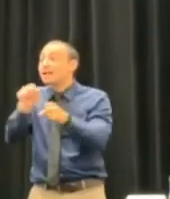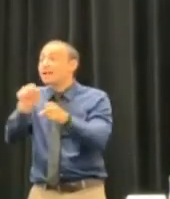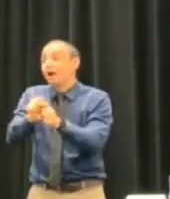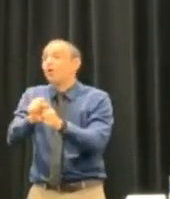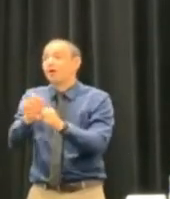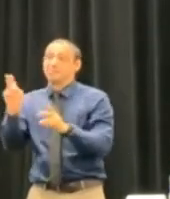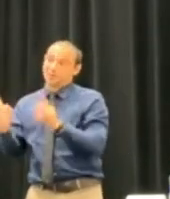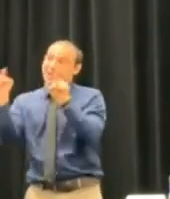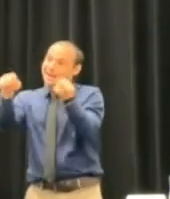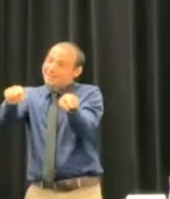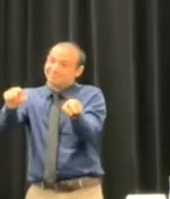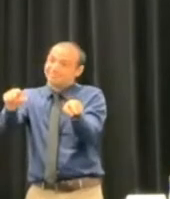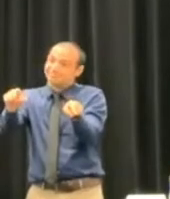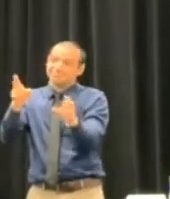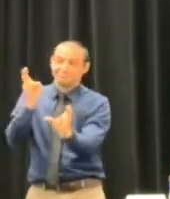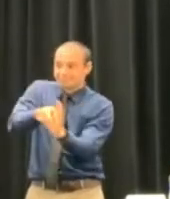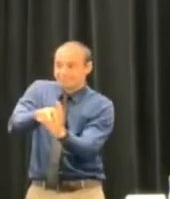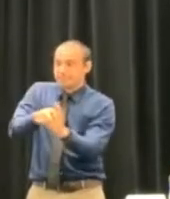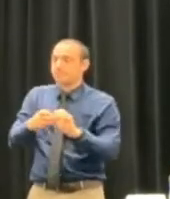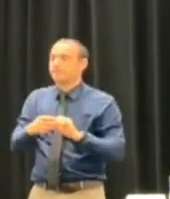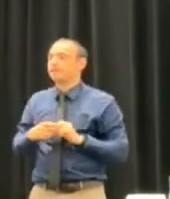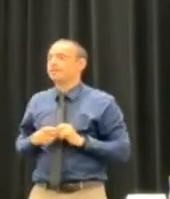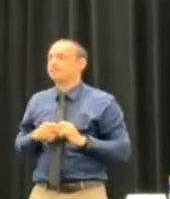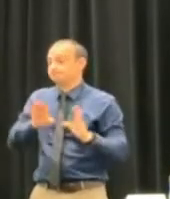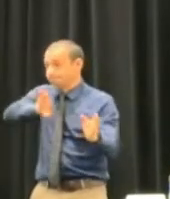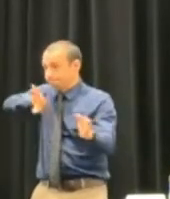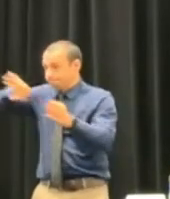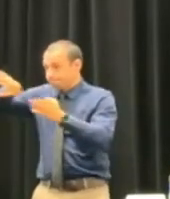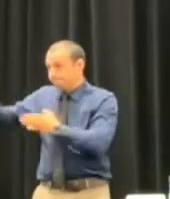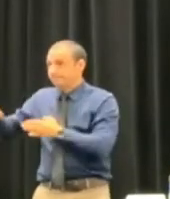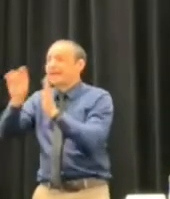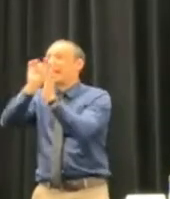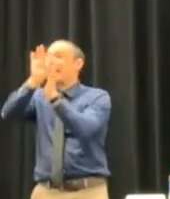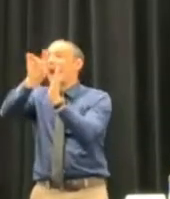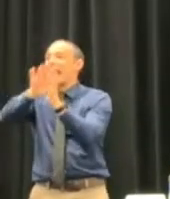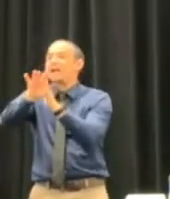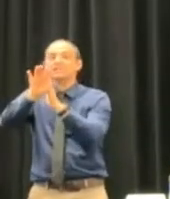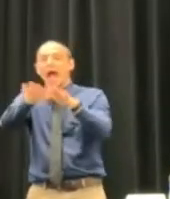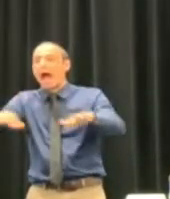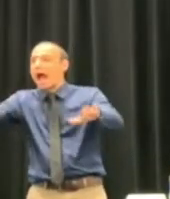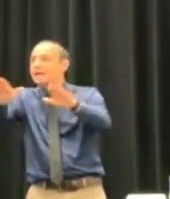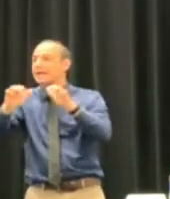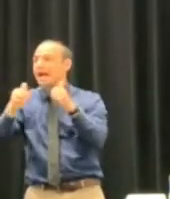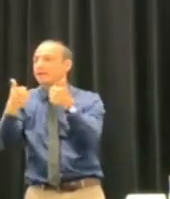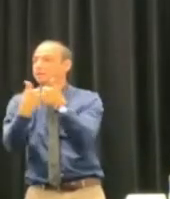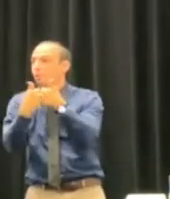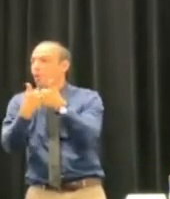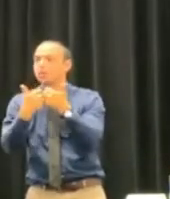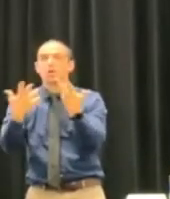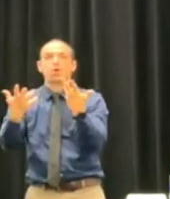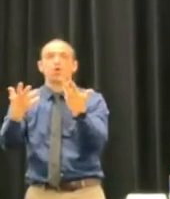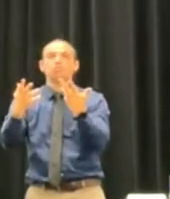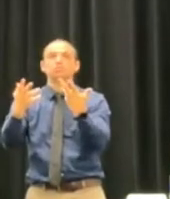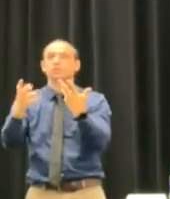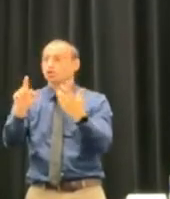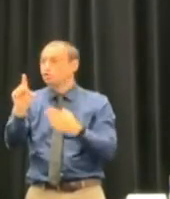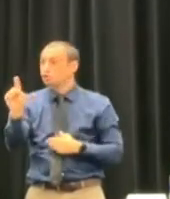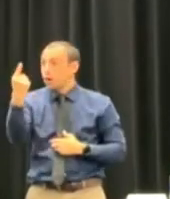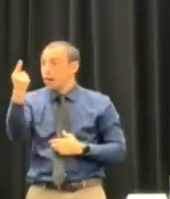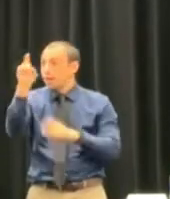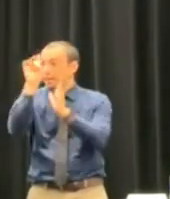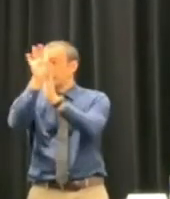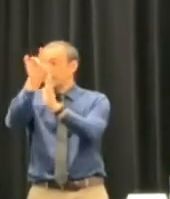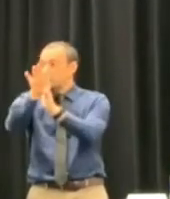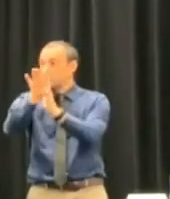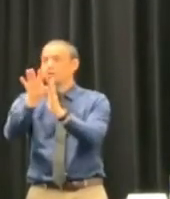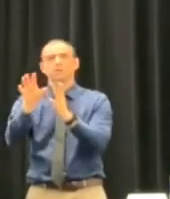las canchas y las facilidades educativas el secretario comentó que no solamente son canchas son facilidades recreativas